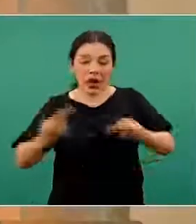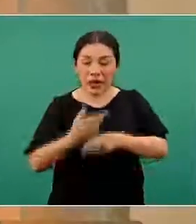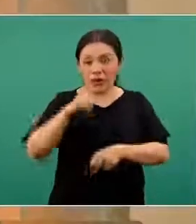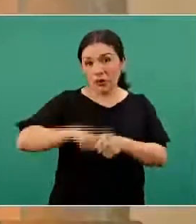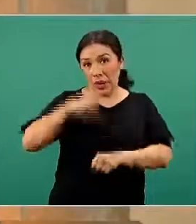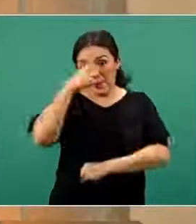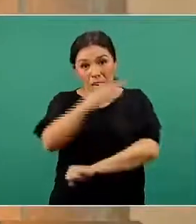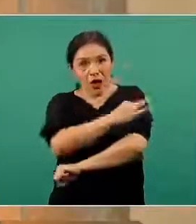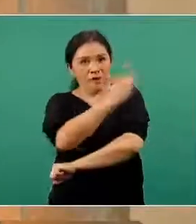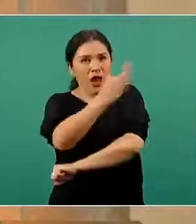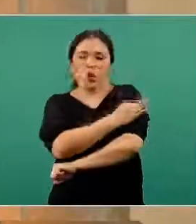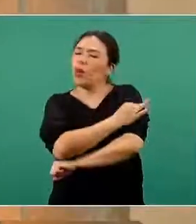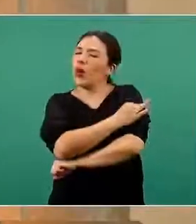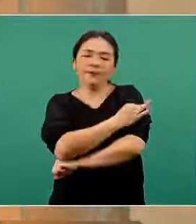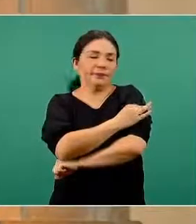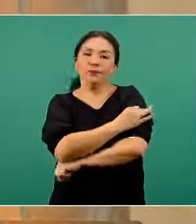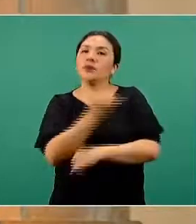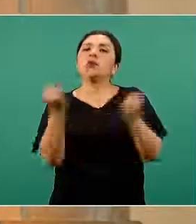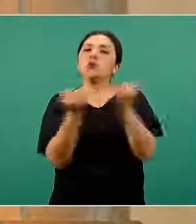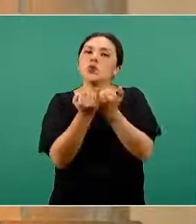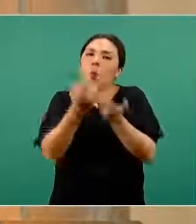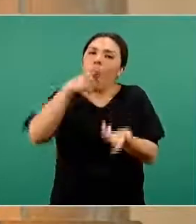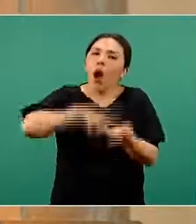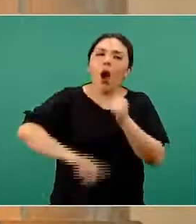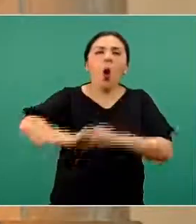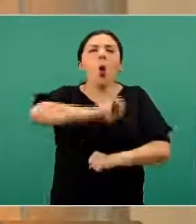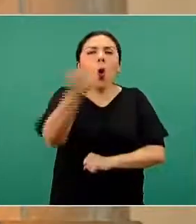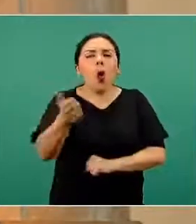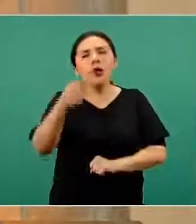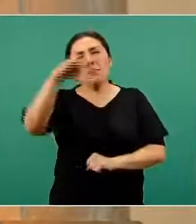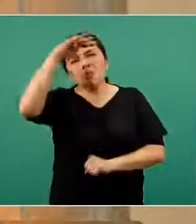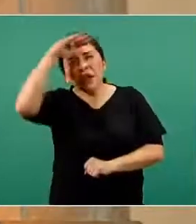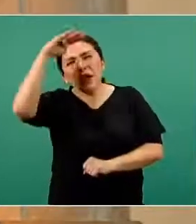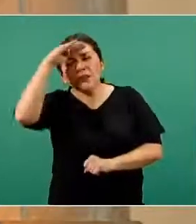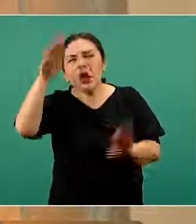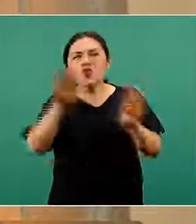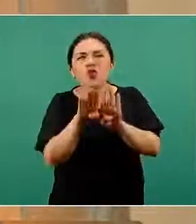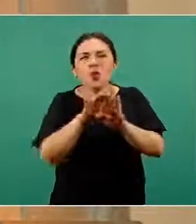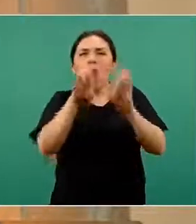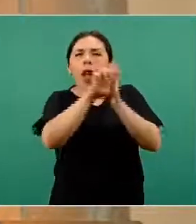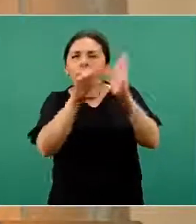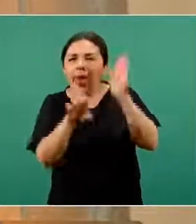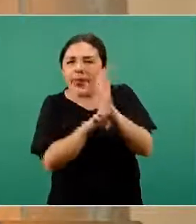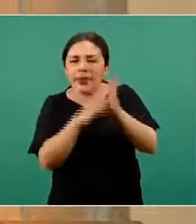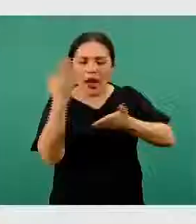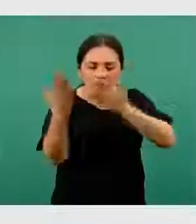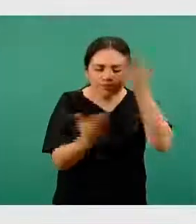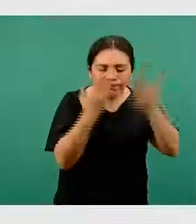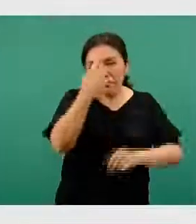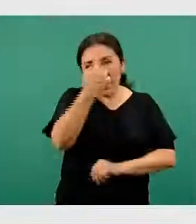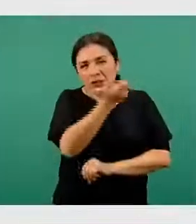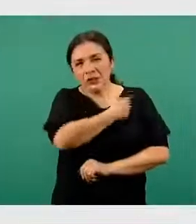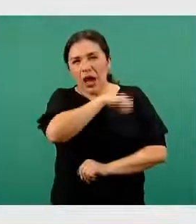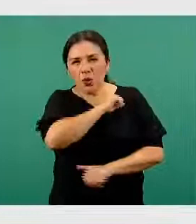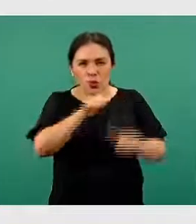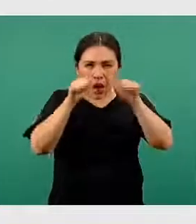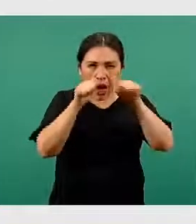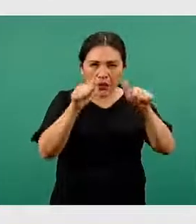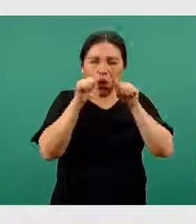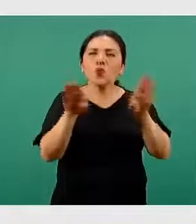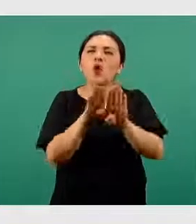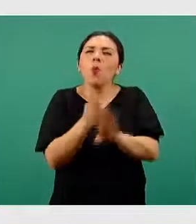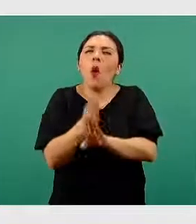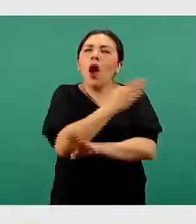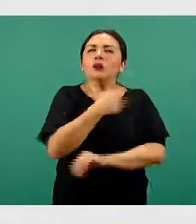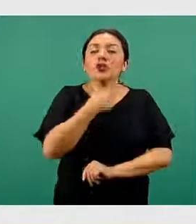vacunación, sino algunas consideraciones éticas y de salud pública, siendo, como mencionaba